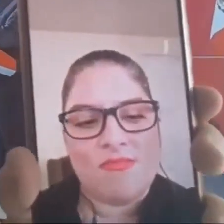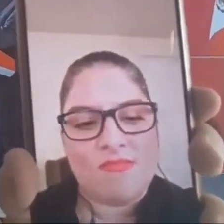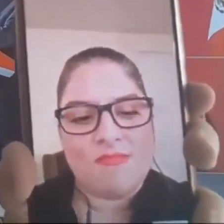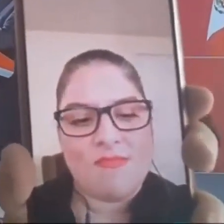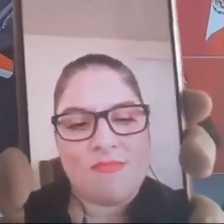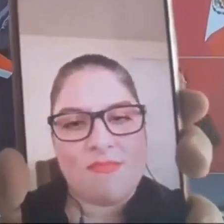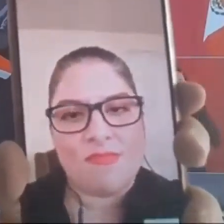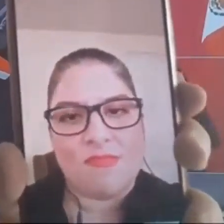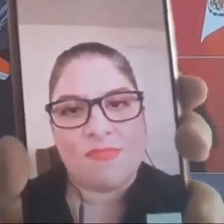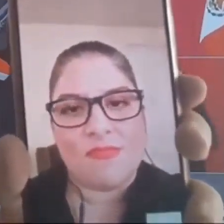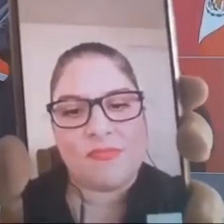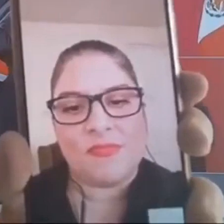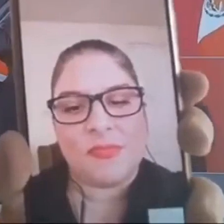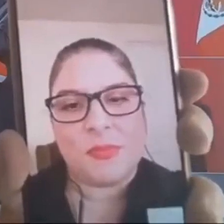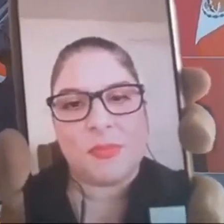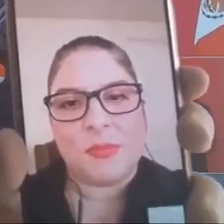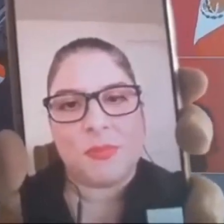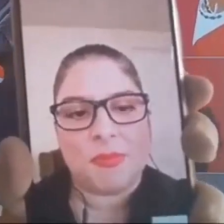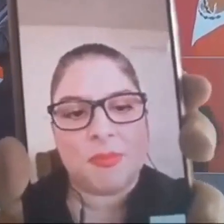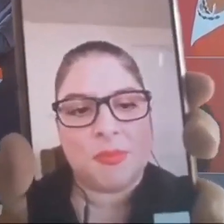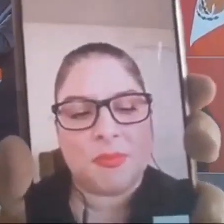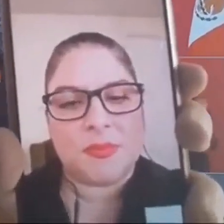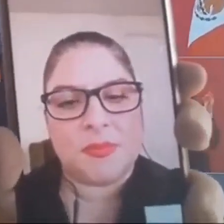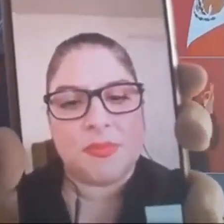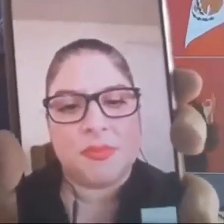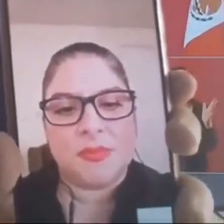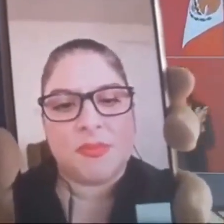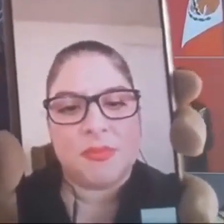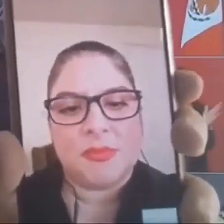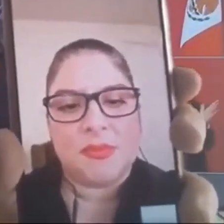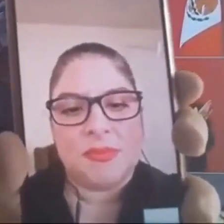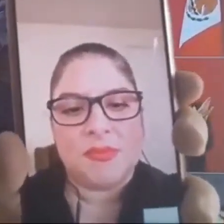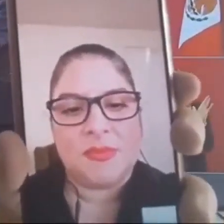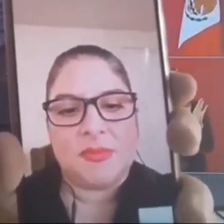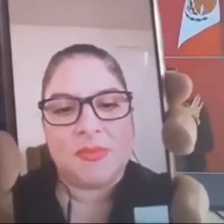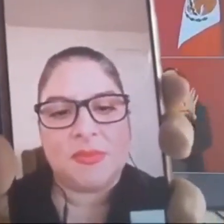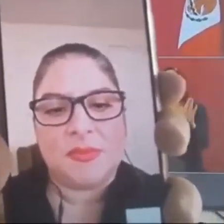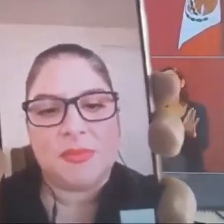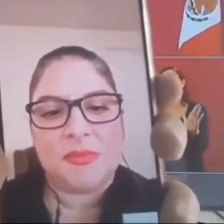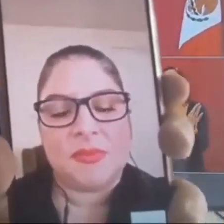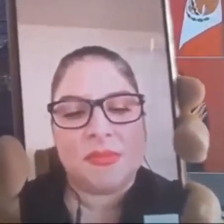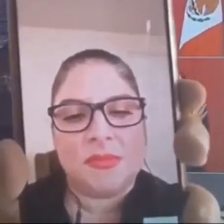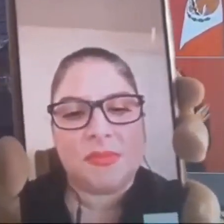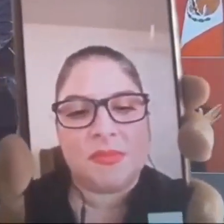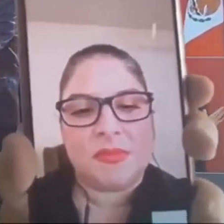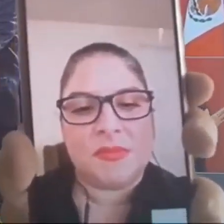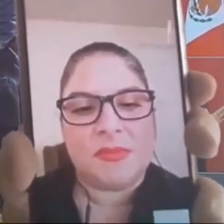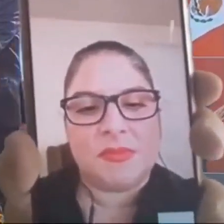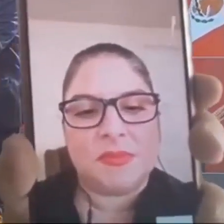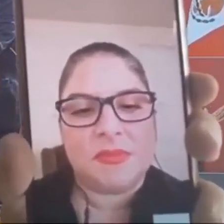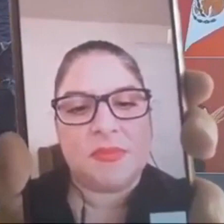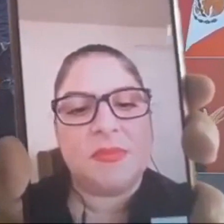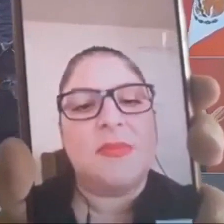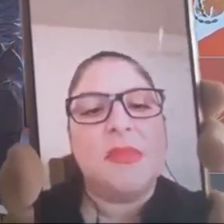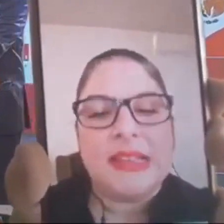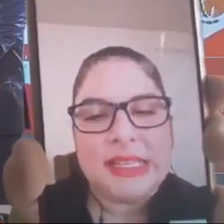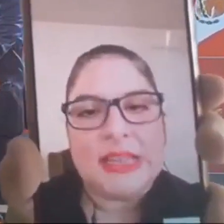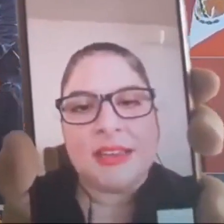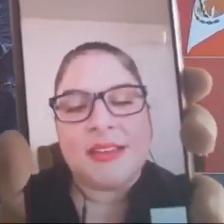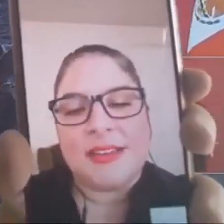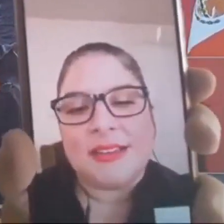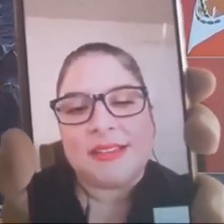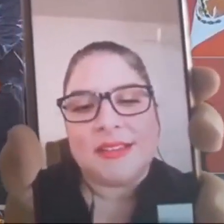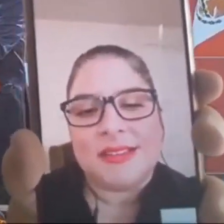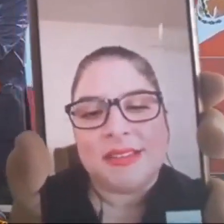son los familiares, quiénes son los abogados, y se arreglan. Entonces ya es así como muy común, ¿no?, el hecho de que